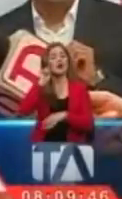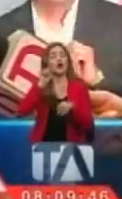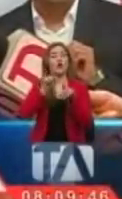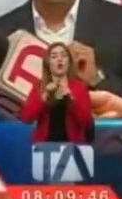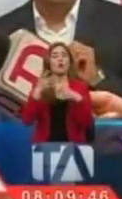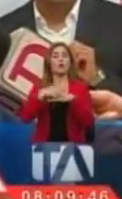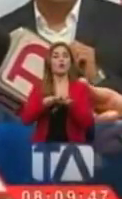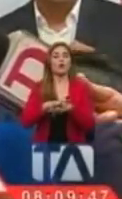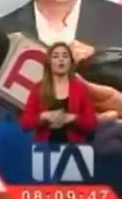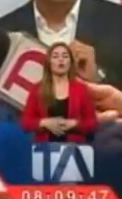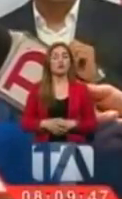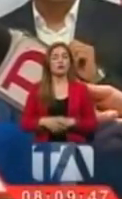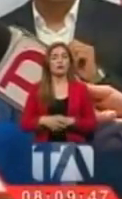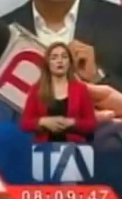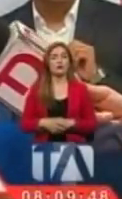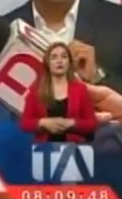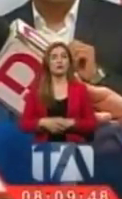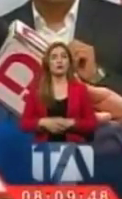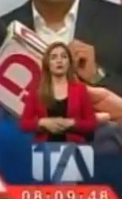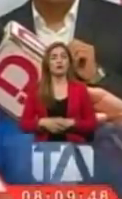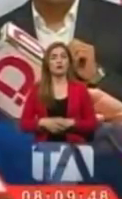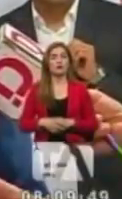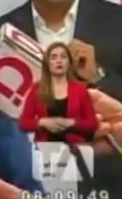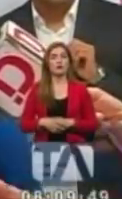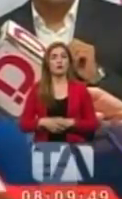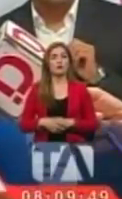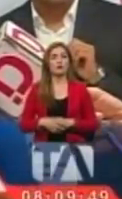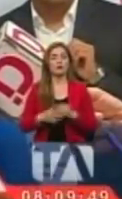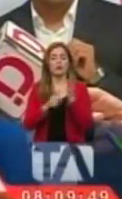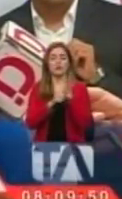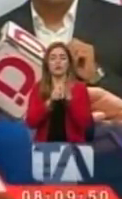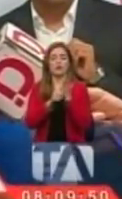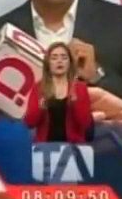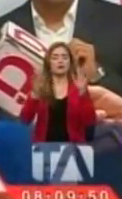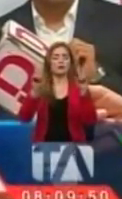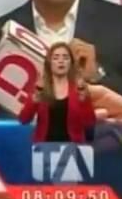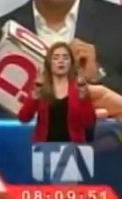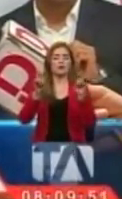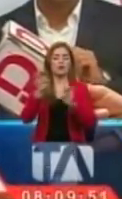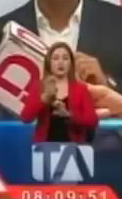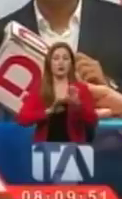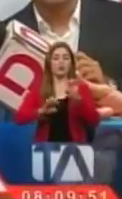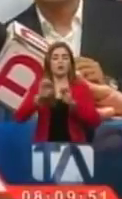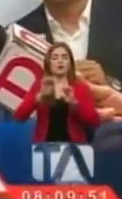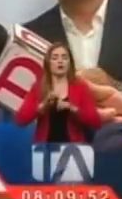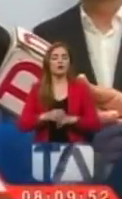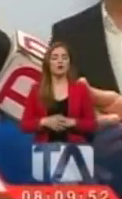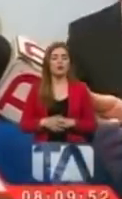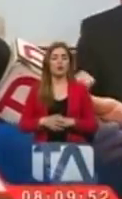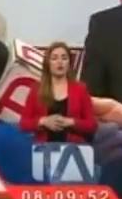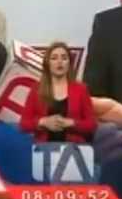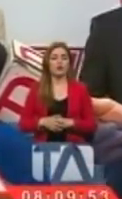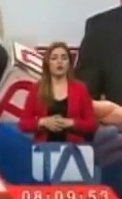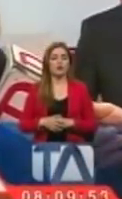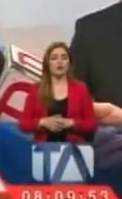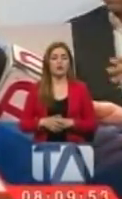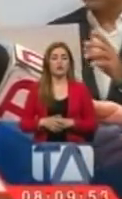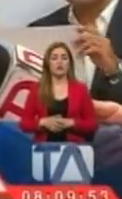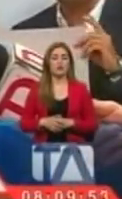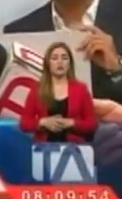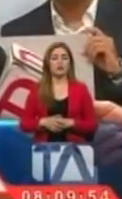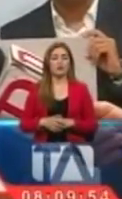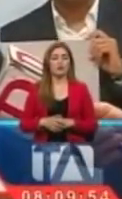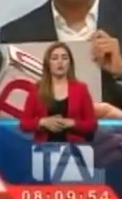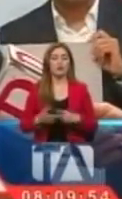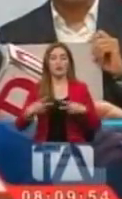fusión hemos asumido formalmente el ministerio vamos a hacer una evaluación vamos siempre a valorar